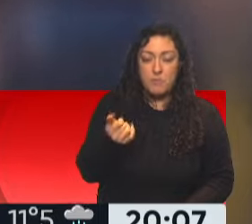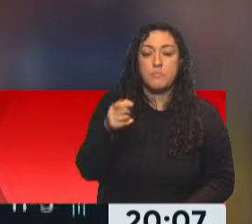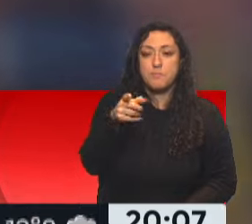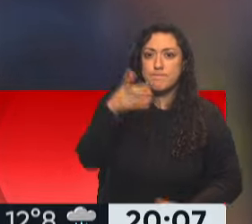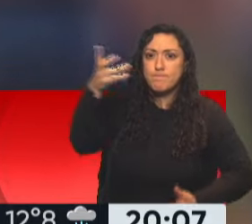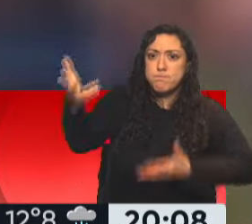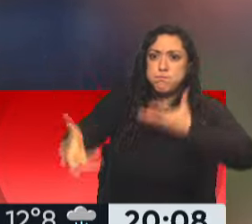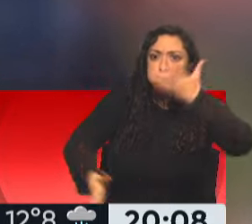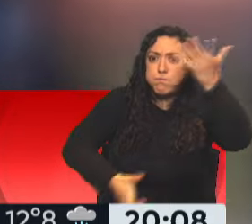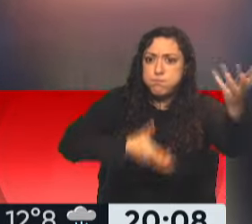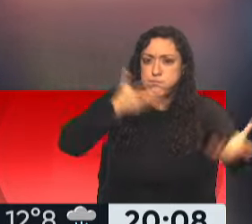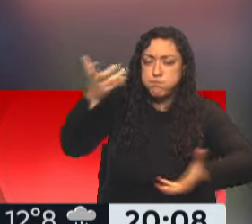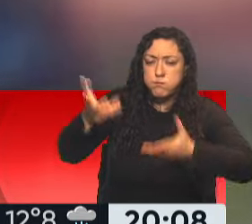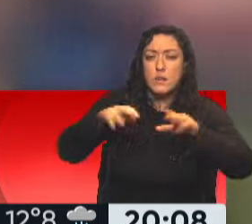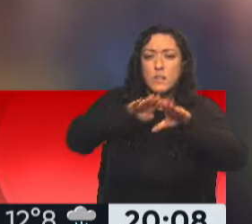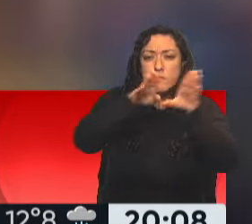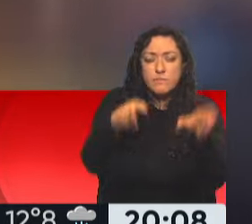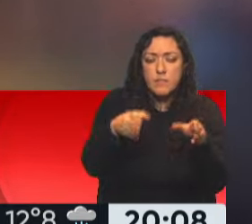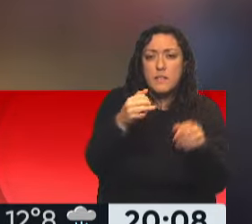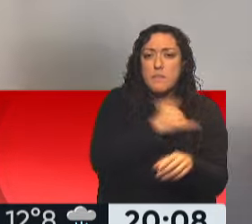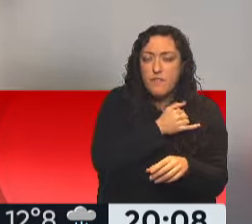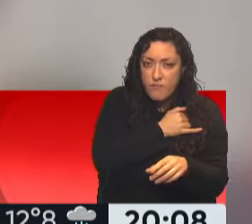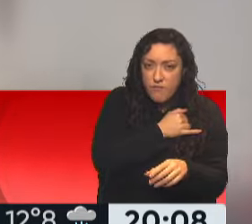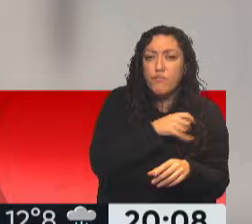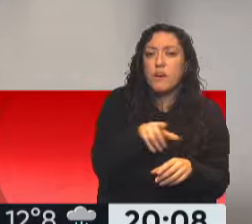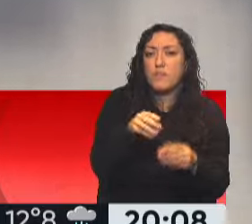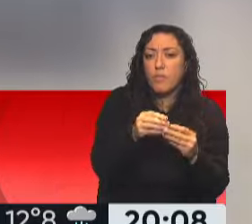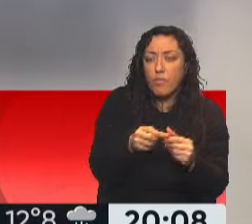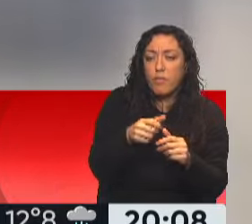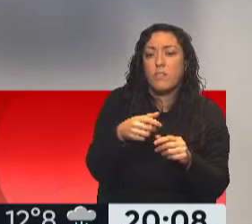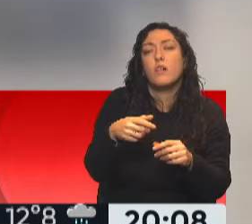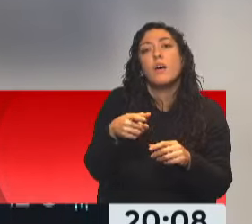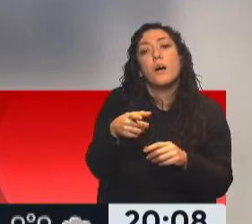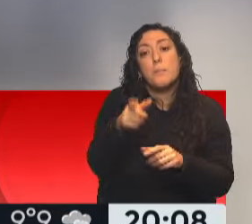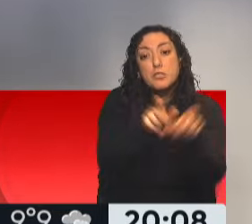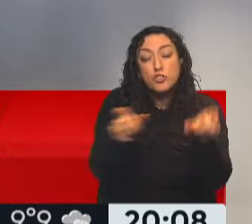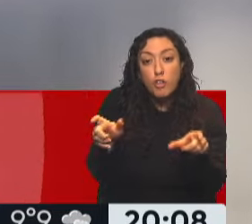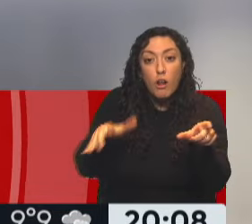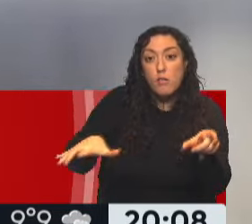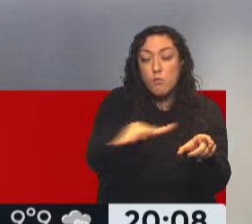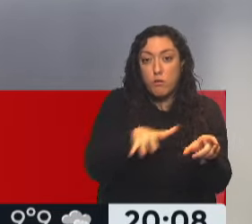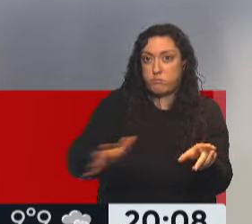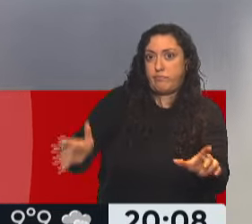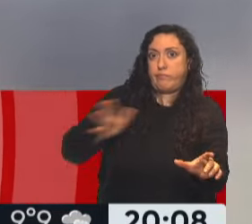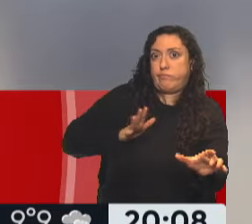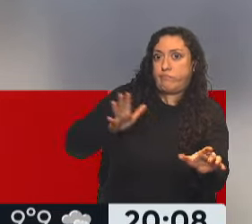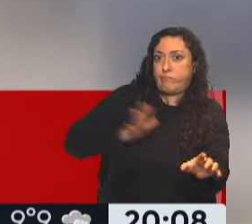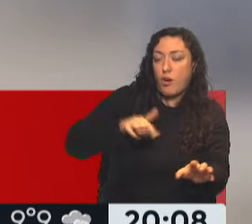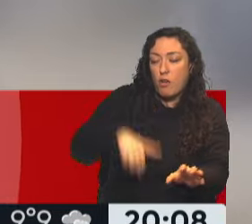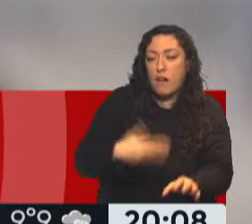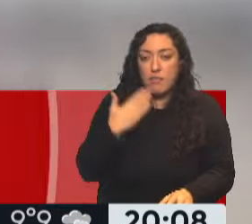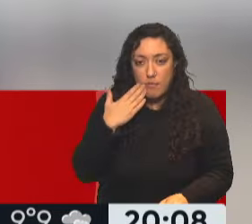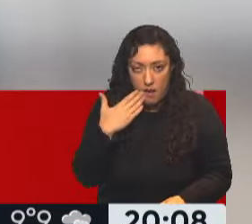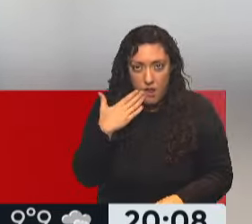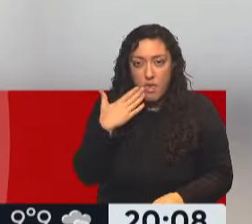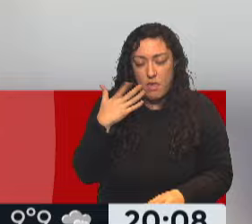incendio en una refinería de ipf asustó a toda la gente que estaba en el lugar se inició esta tarde allí como